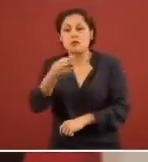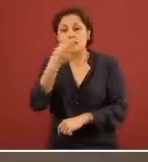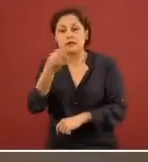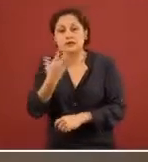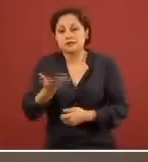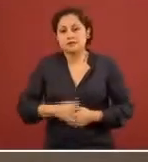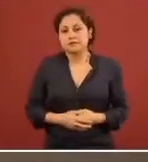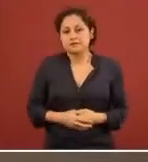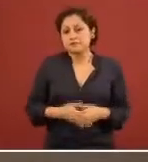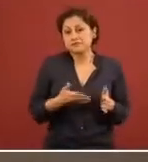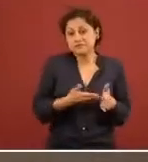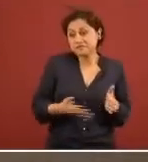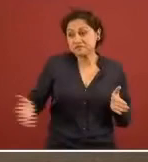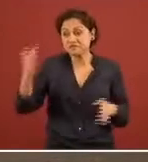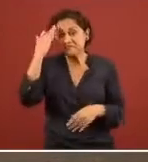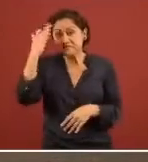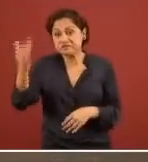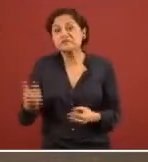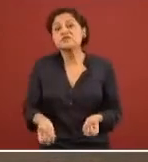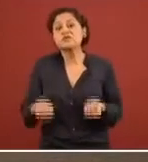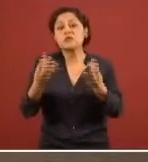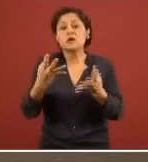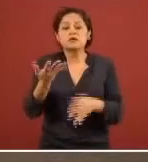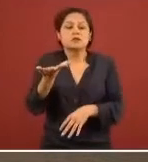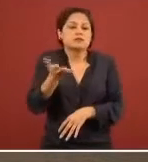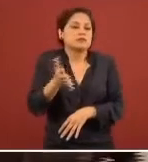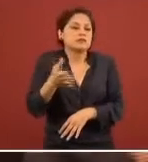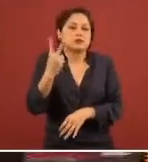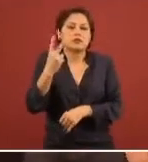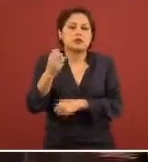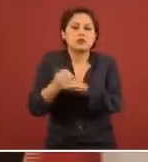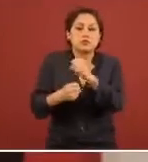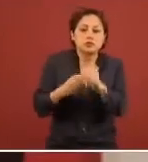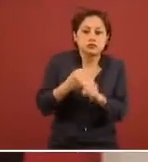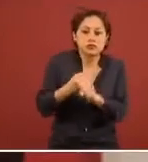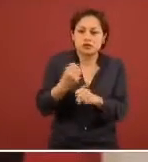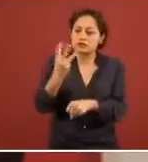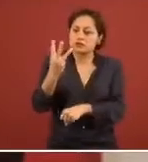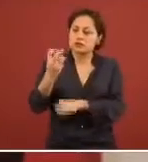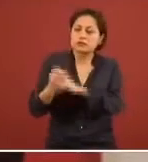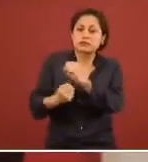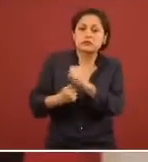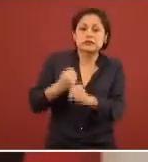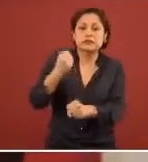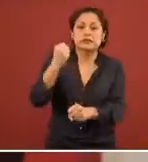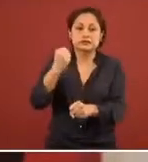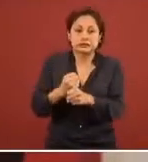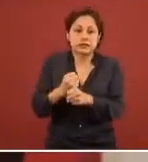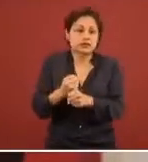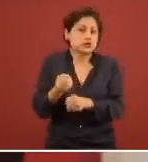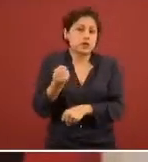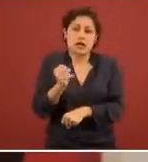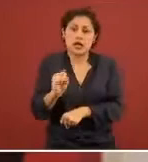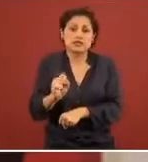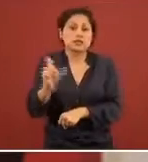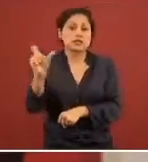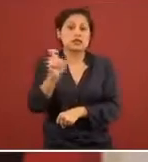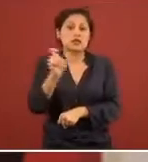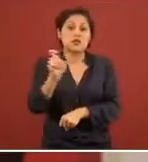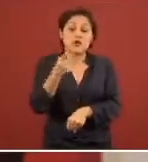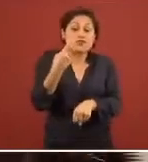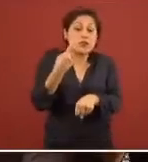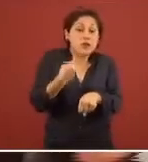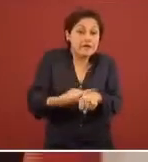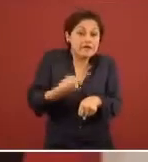mejor escenario, esto lleva 2 años o 3 años. Cada vez que hay una enfermedad emergente, una epidemia,